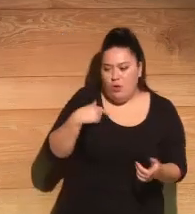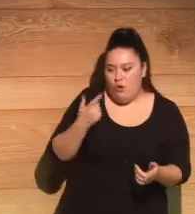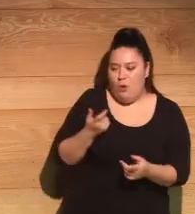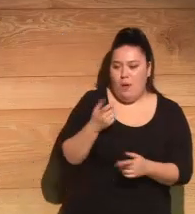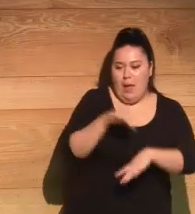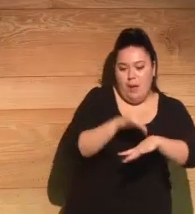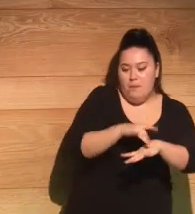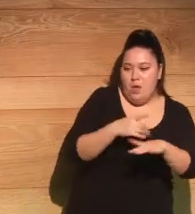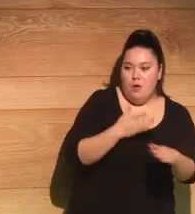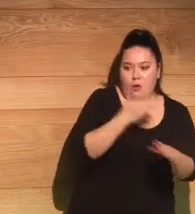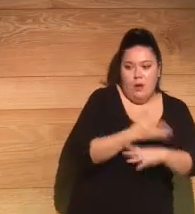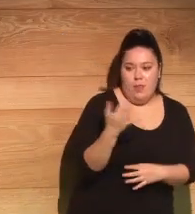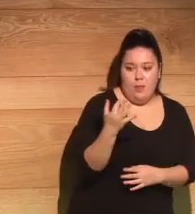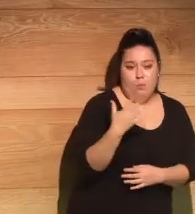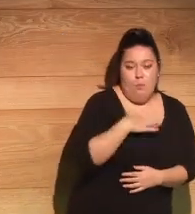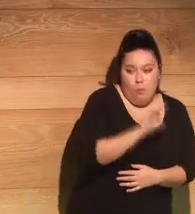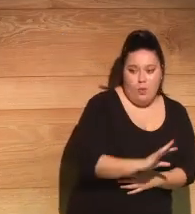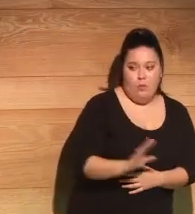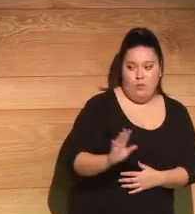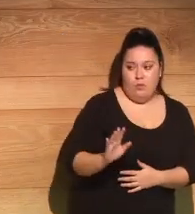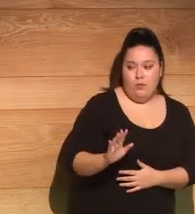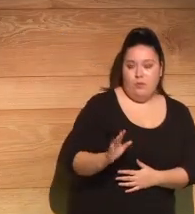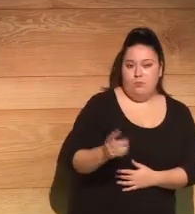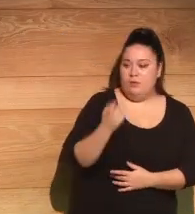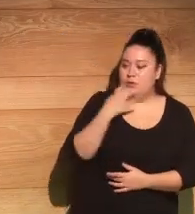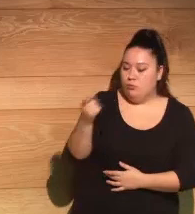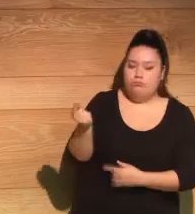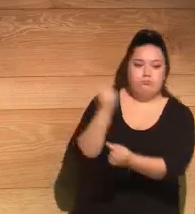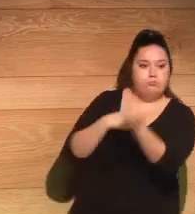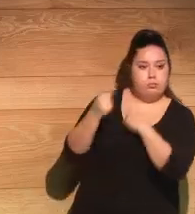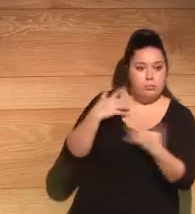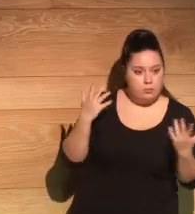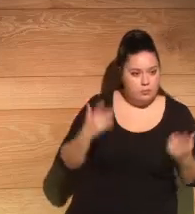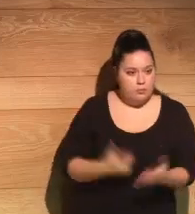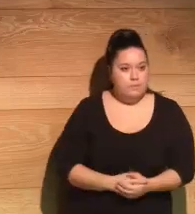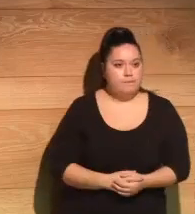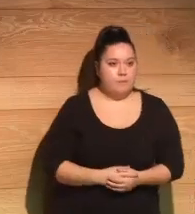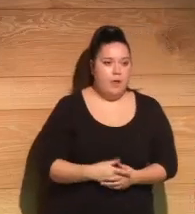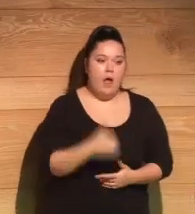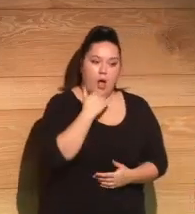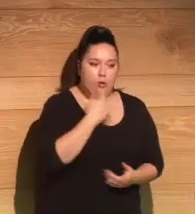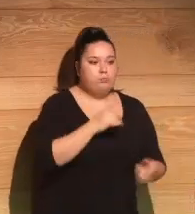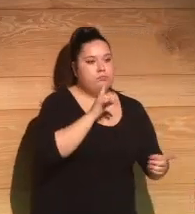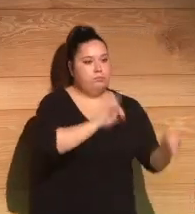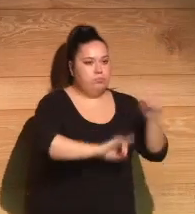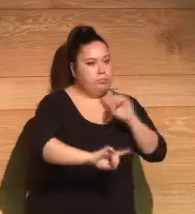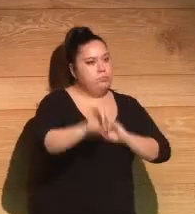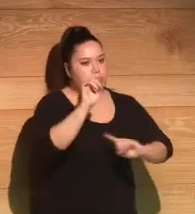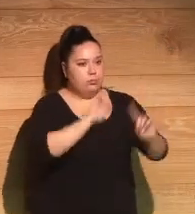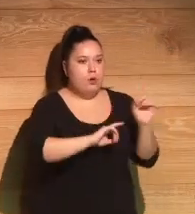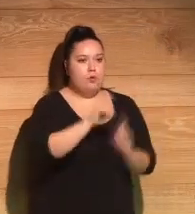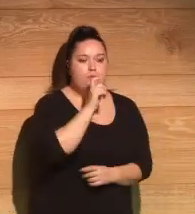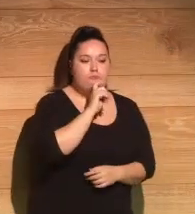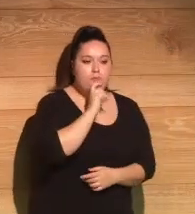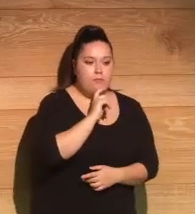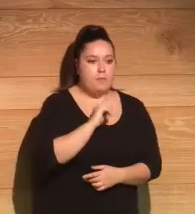hospital? Bueno, pues tampoco. O sea, ahí hay algo complicado y es un debate o un